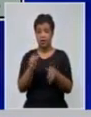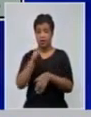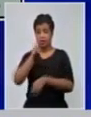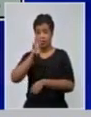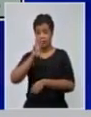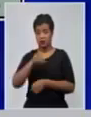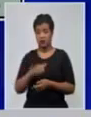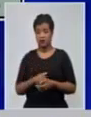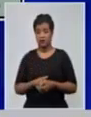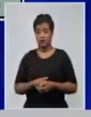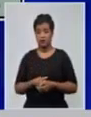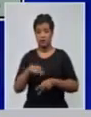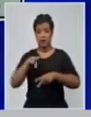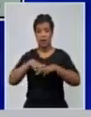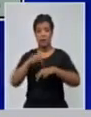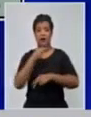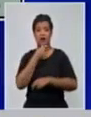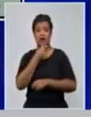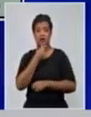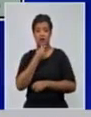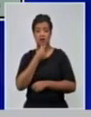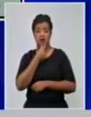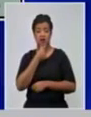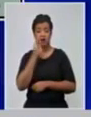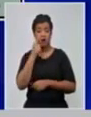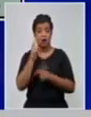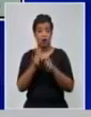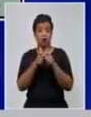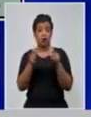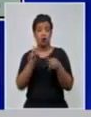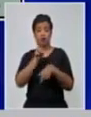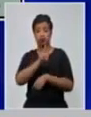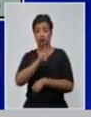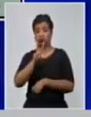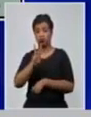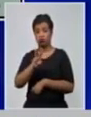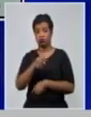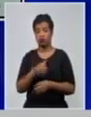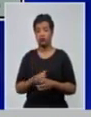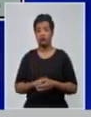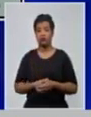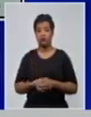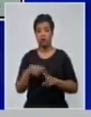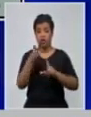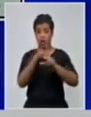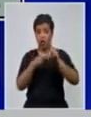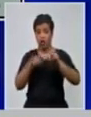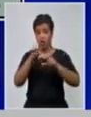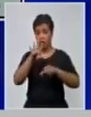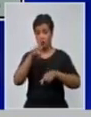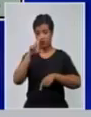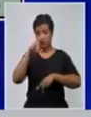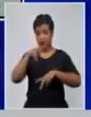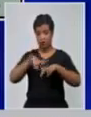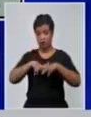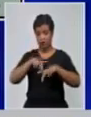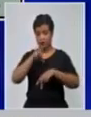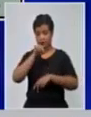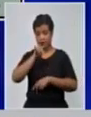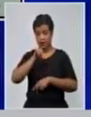13, Habana Vieja con la mayor cifra 22, Regla 4, Centro Habana